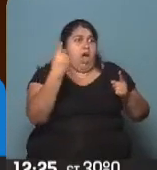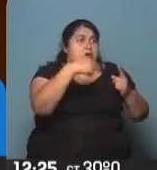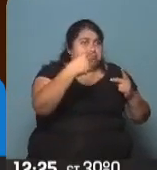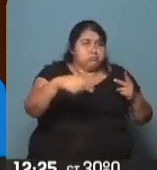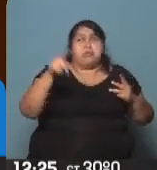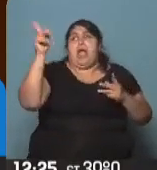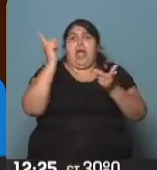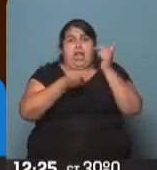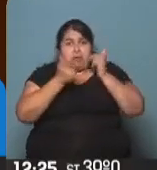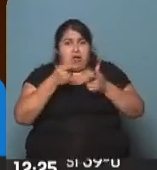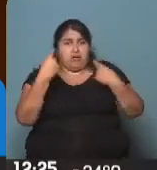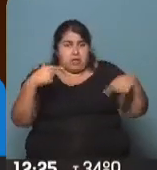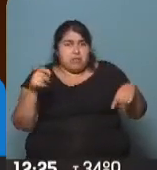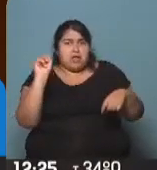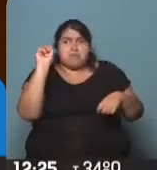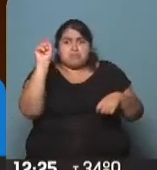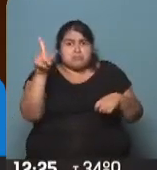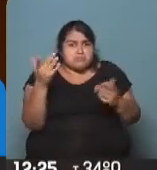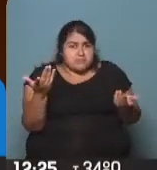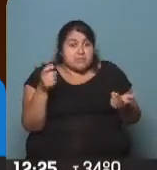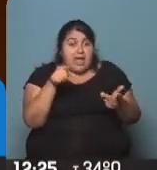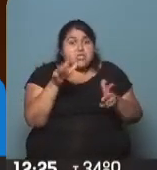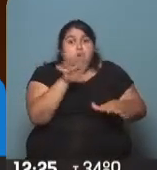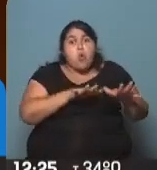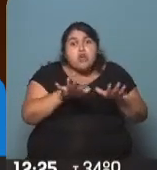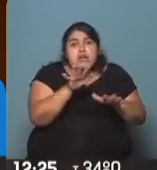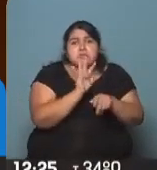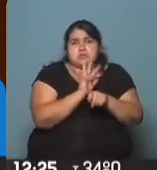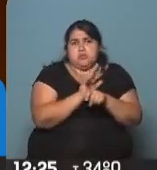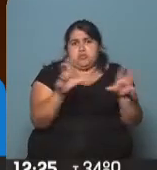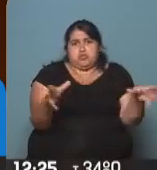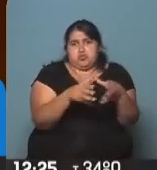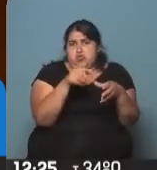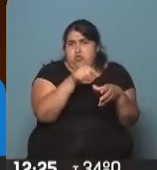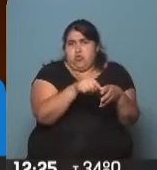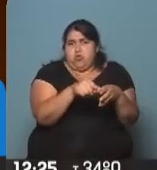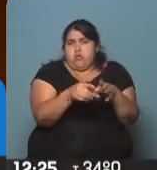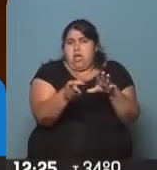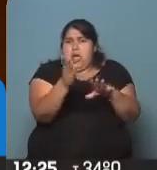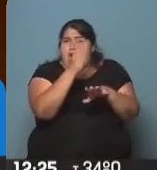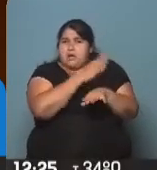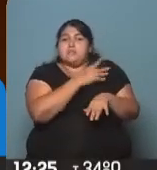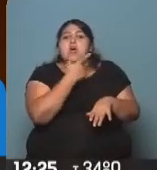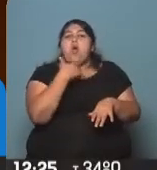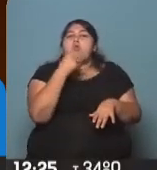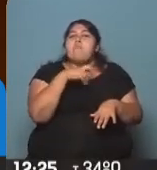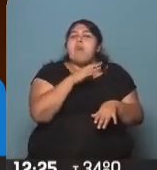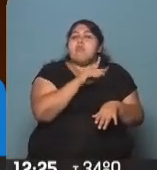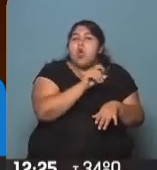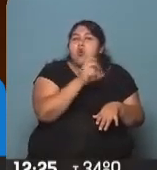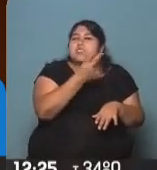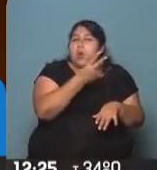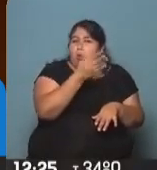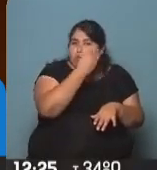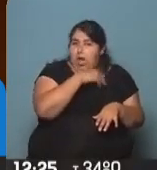México, los Legionarios de Cristo, era una organización muy fomentada por el anterior Papa Juan Pablo II. ¿Por qué? Porque